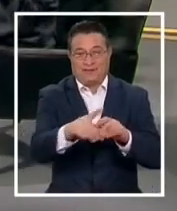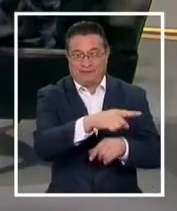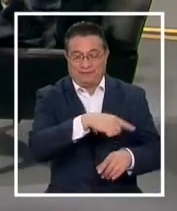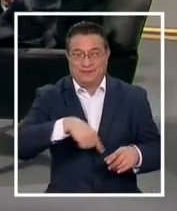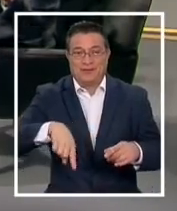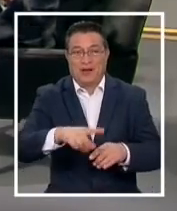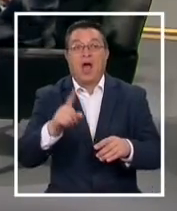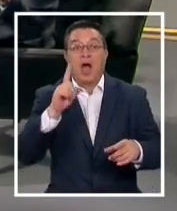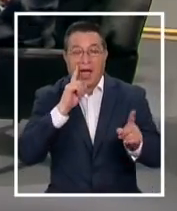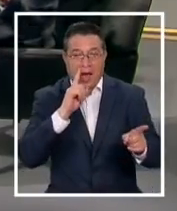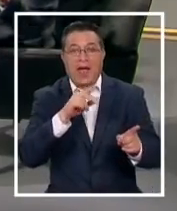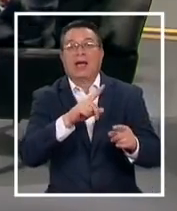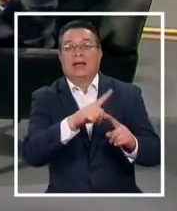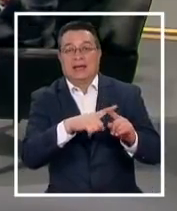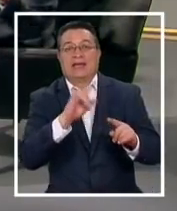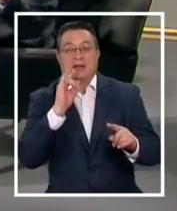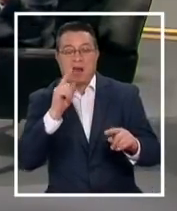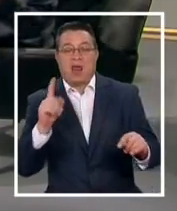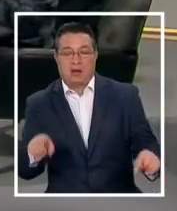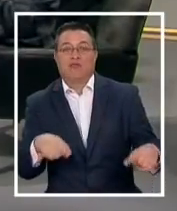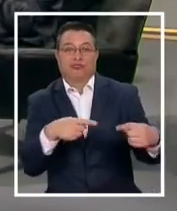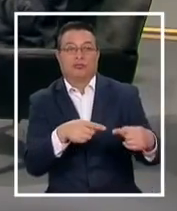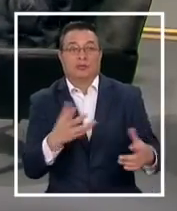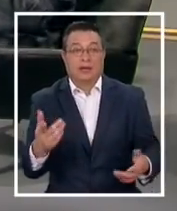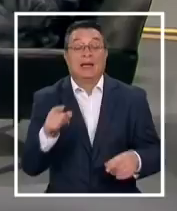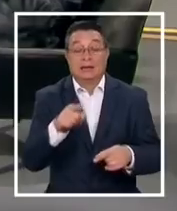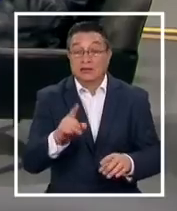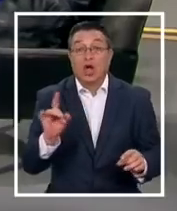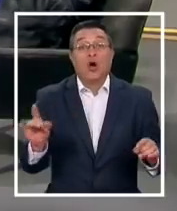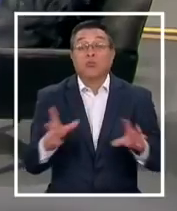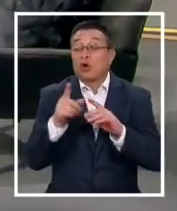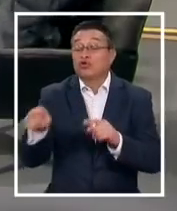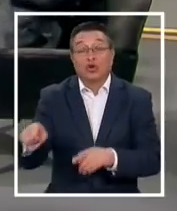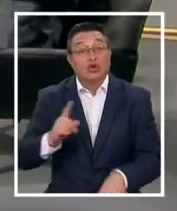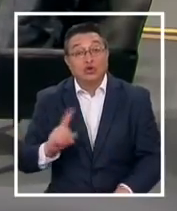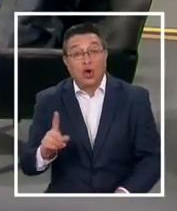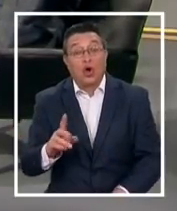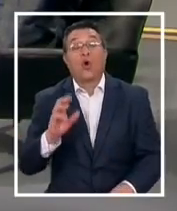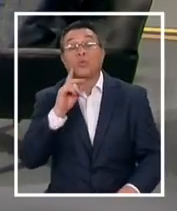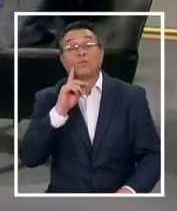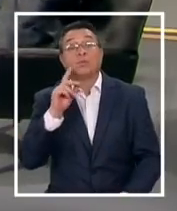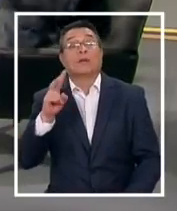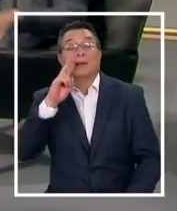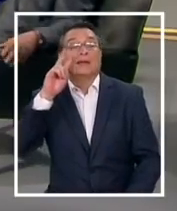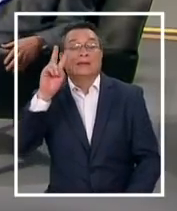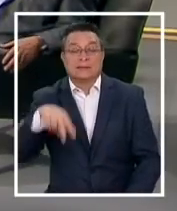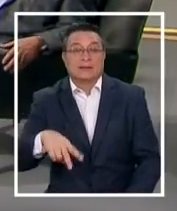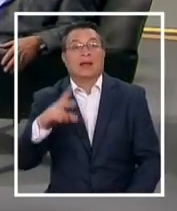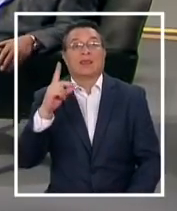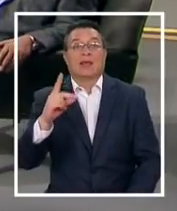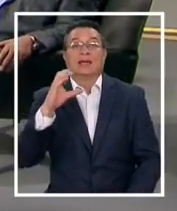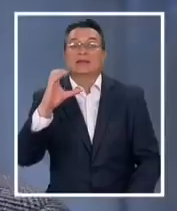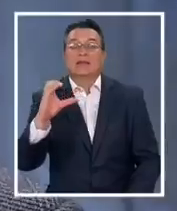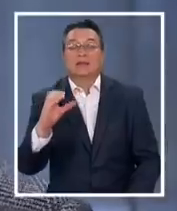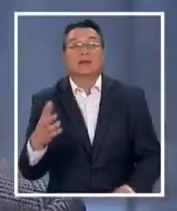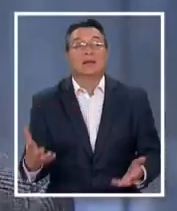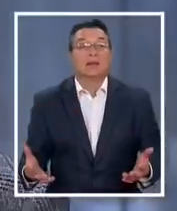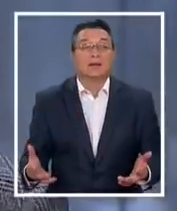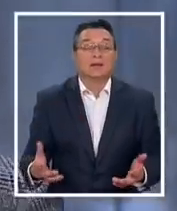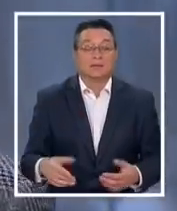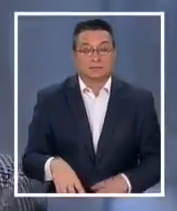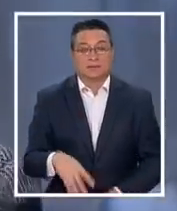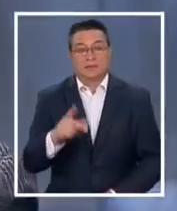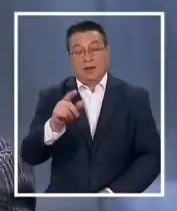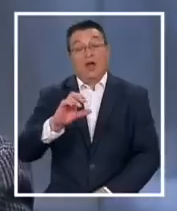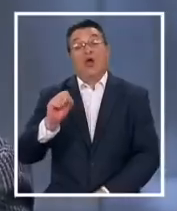donde está la Jimena Rincón. Opción 1. Si no resulta la opción 1, está la opción 2, que es sin la democracia cristiana. Pero la opción 2, mira,